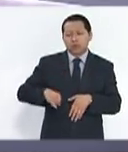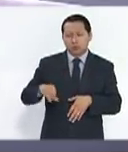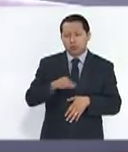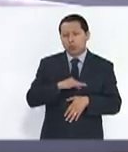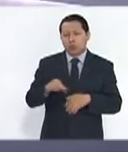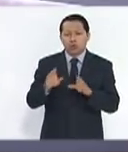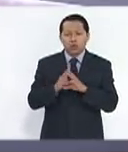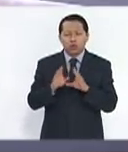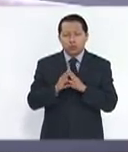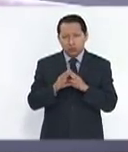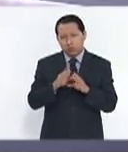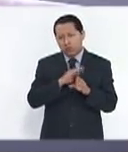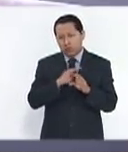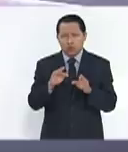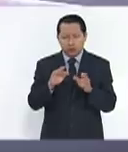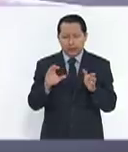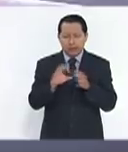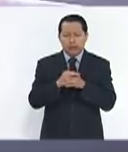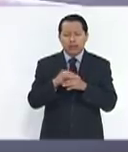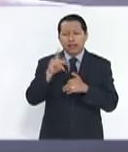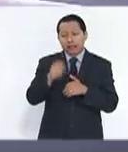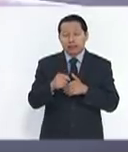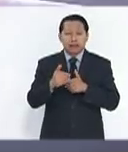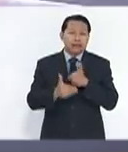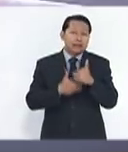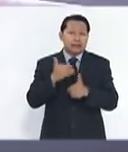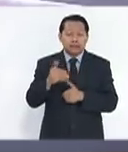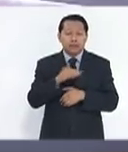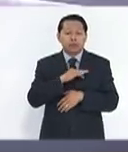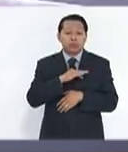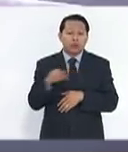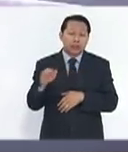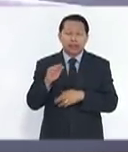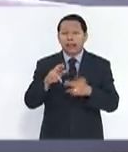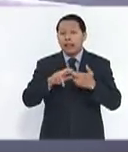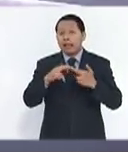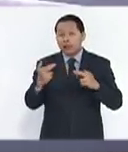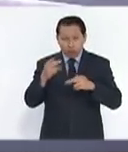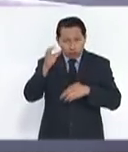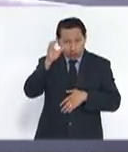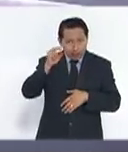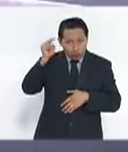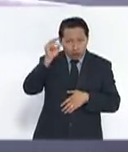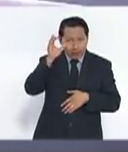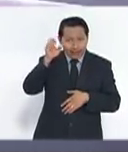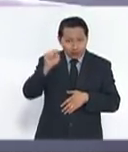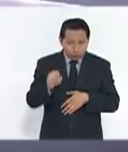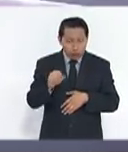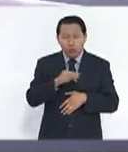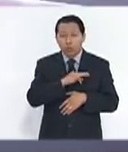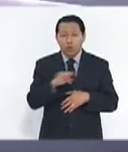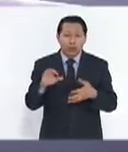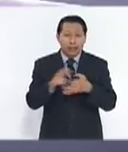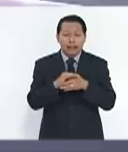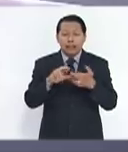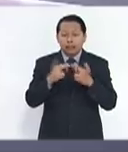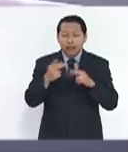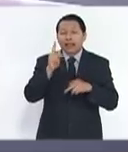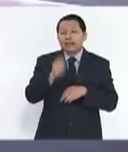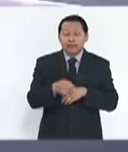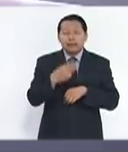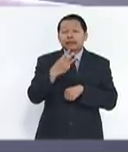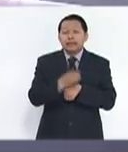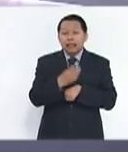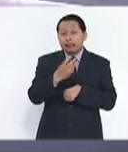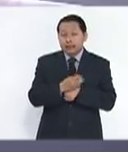pues a un acercamiento que derive en la normalización de las relaciones entre Corea del Norte y Corea del Sur. Esta es la tercera